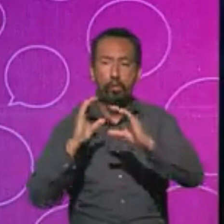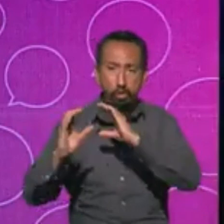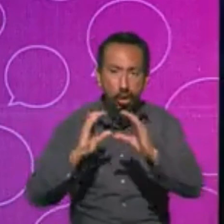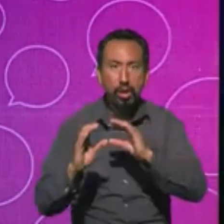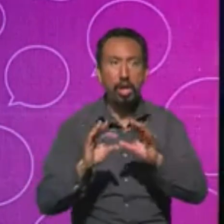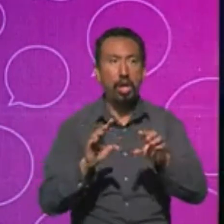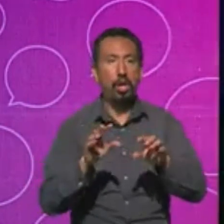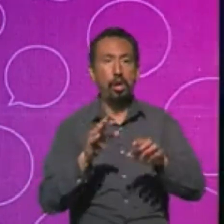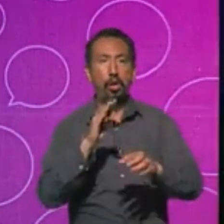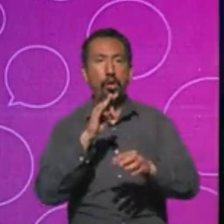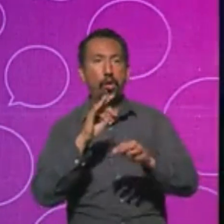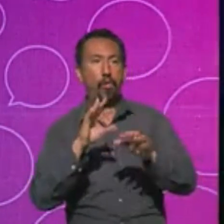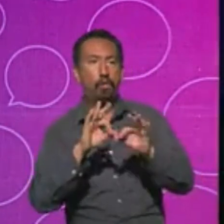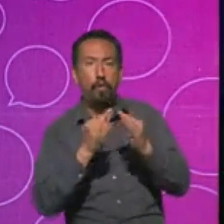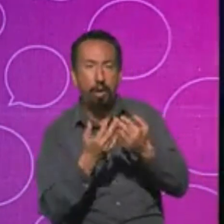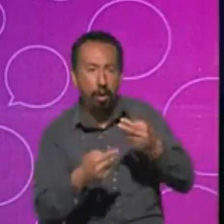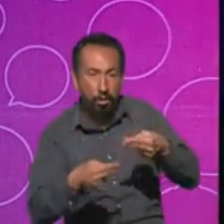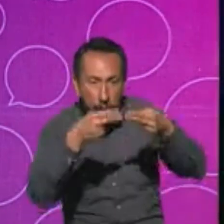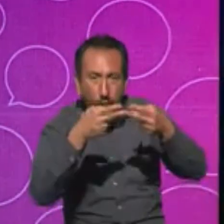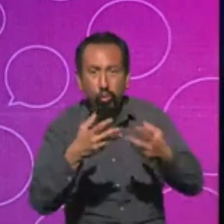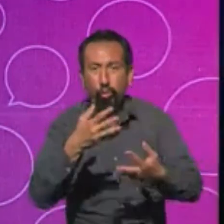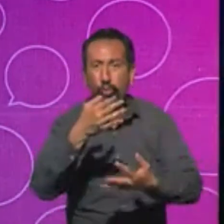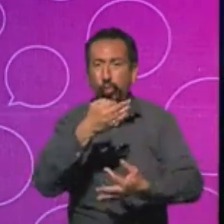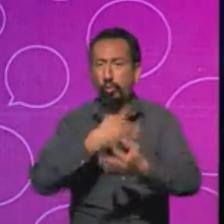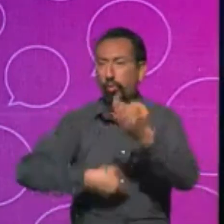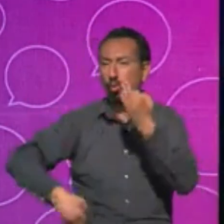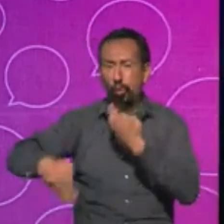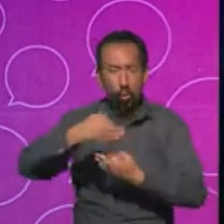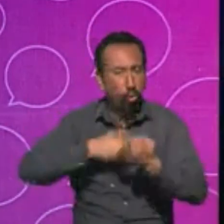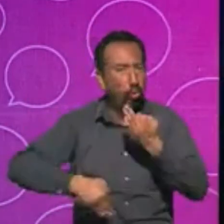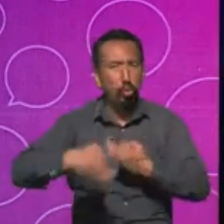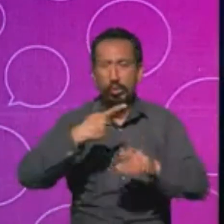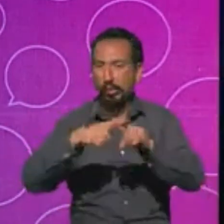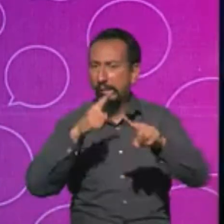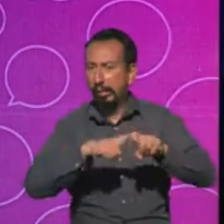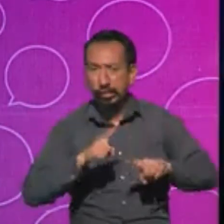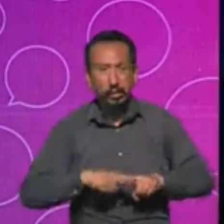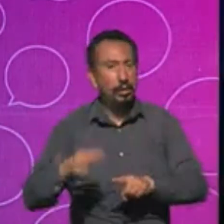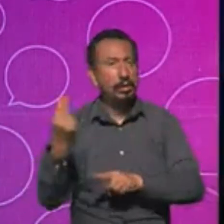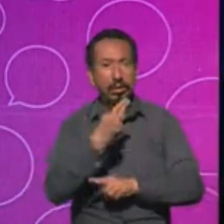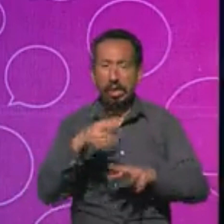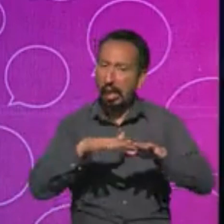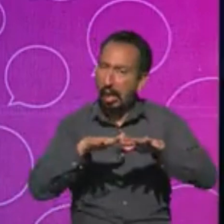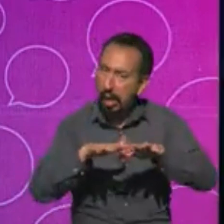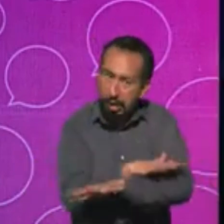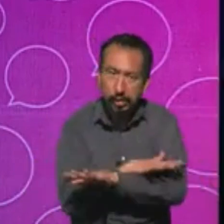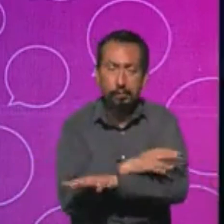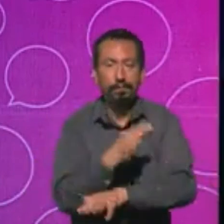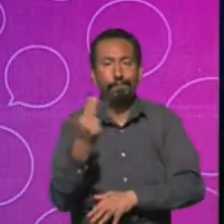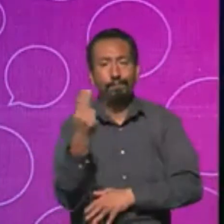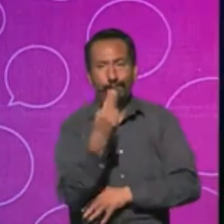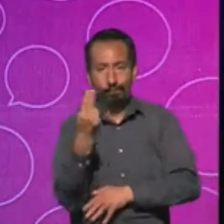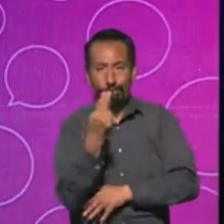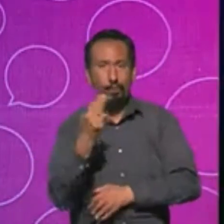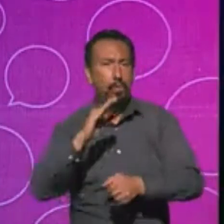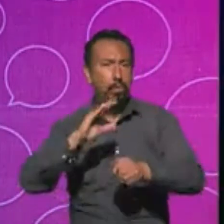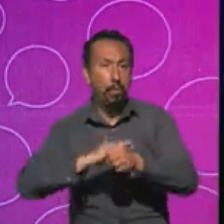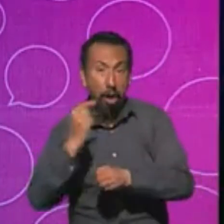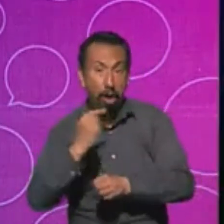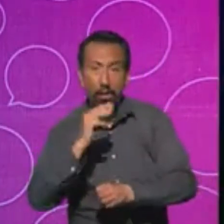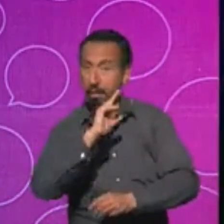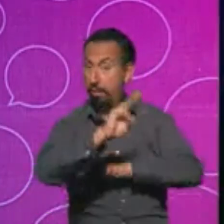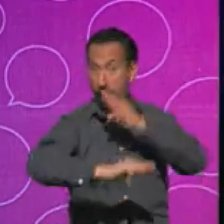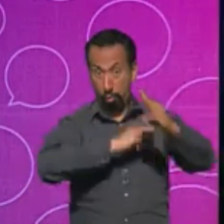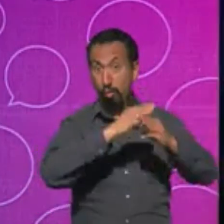negocios la manera en que se debe de ejercer la administración pública debe de cambiar porque el mundo es